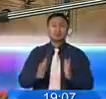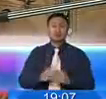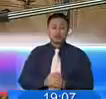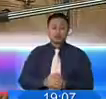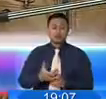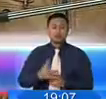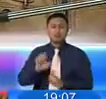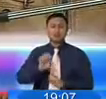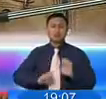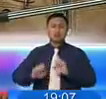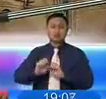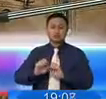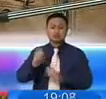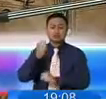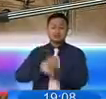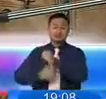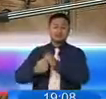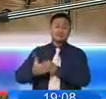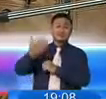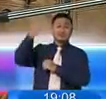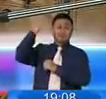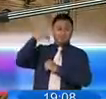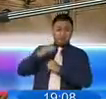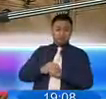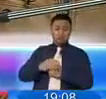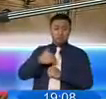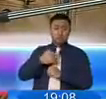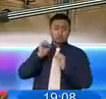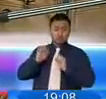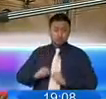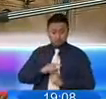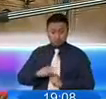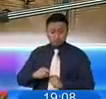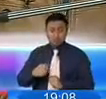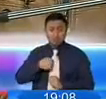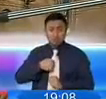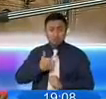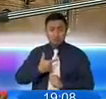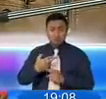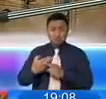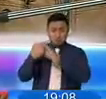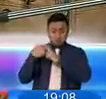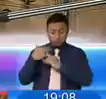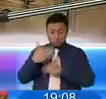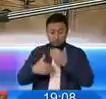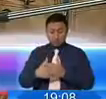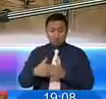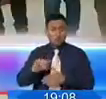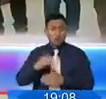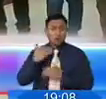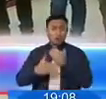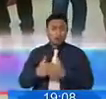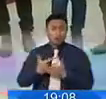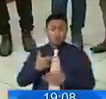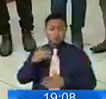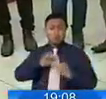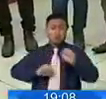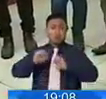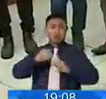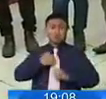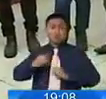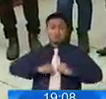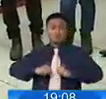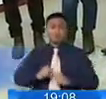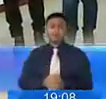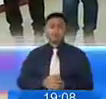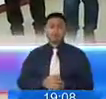examen especial del periodo anterior y me someteré al terminar mi encargo con el mismo proceso. Señaló que esto es parte de